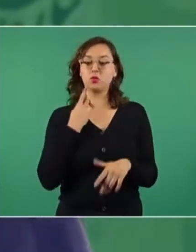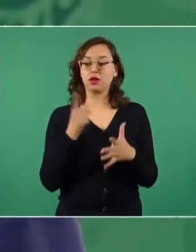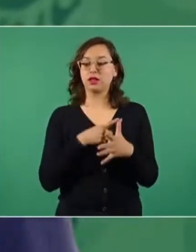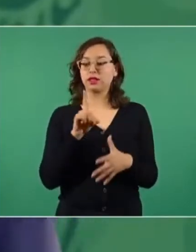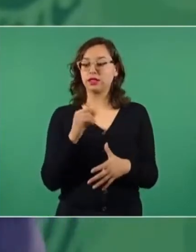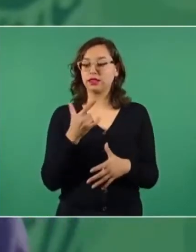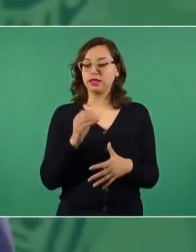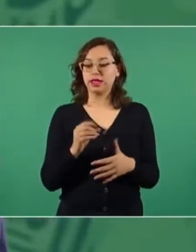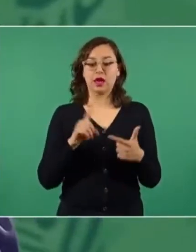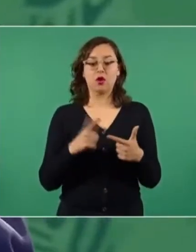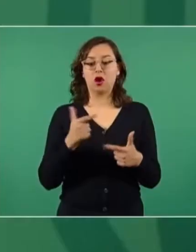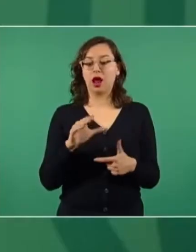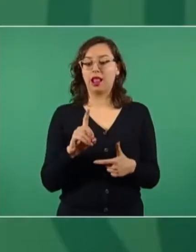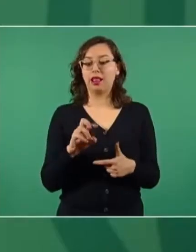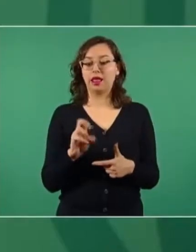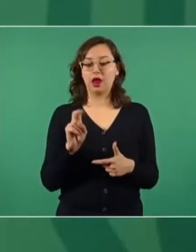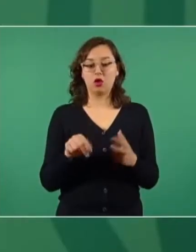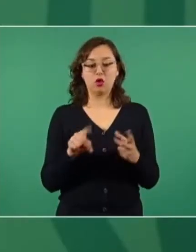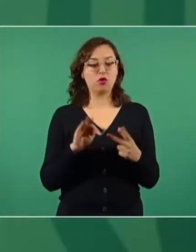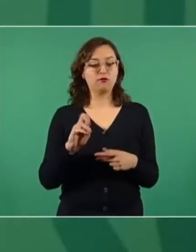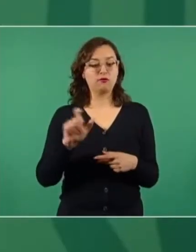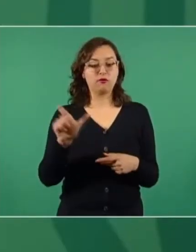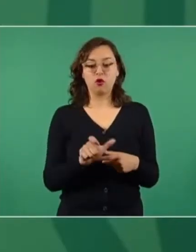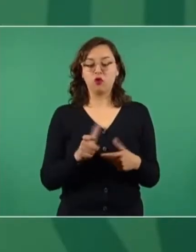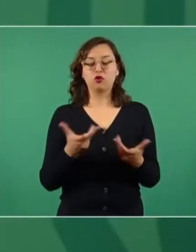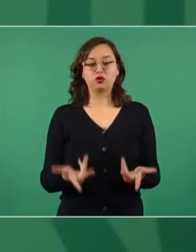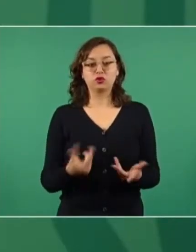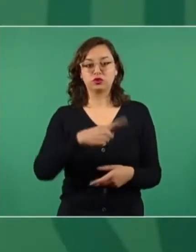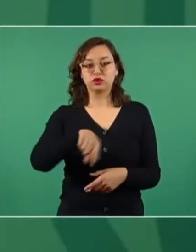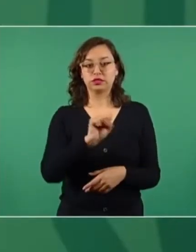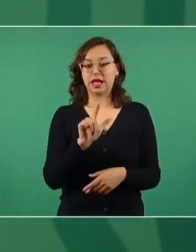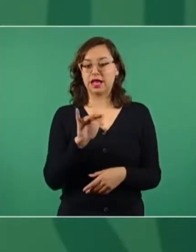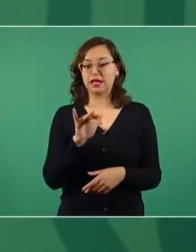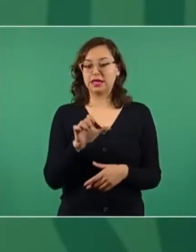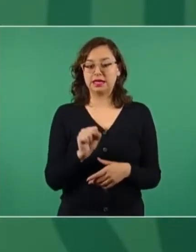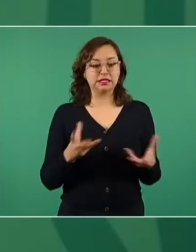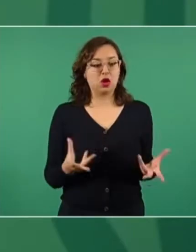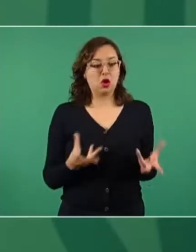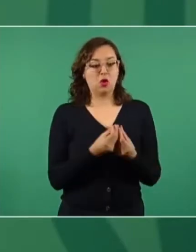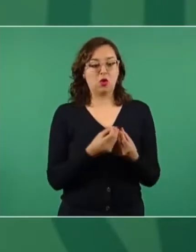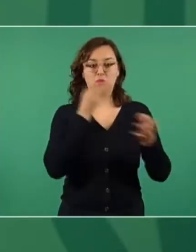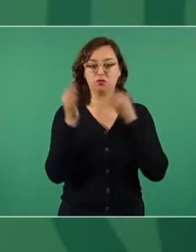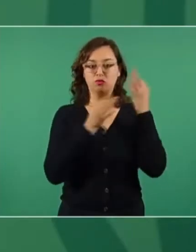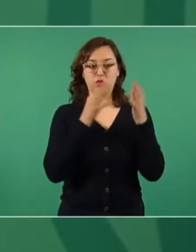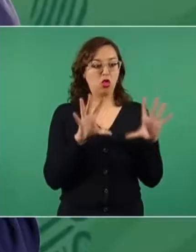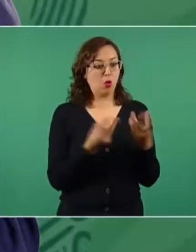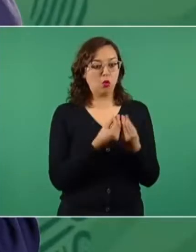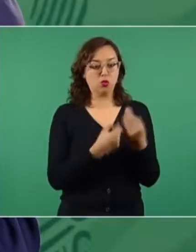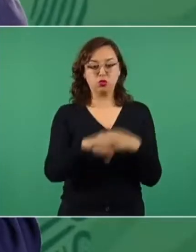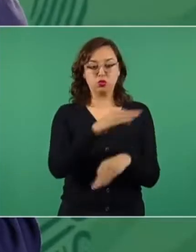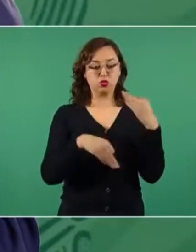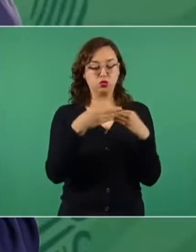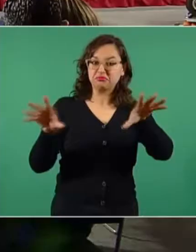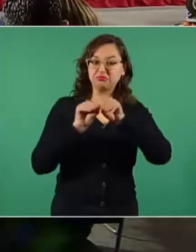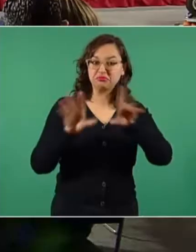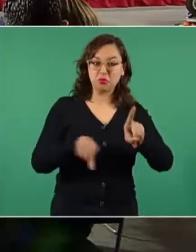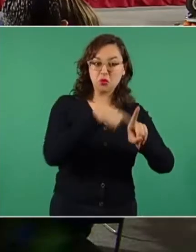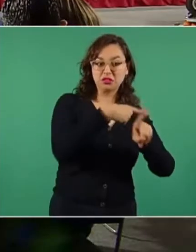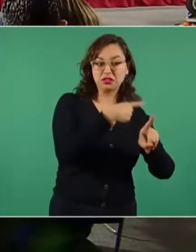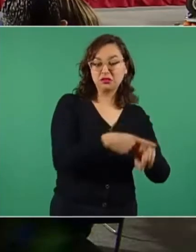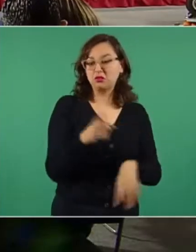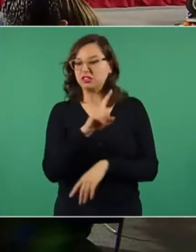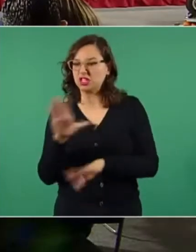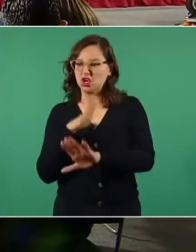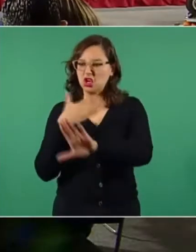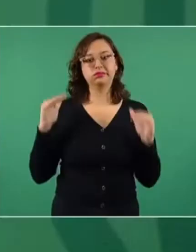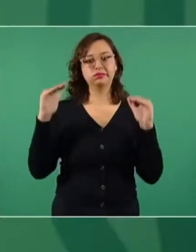y salió Calderón, Fox, los salinistas, todos los medios de información, con honrosas excepciones. Bueno,